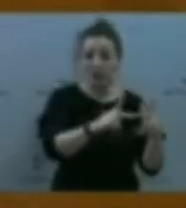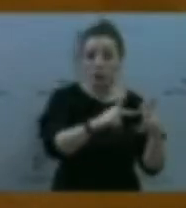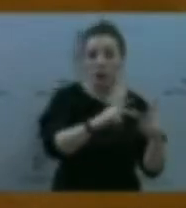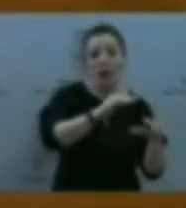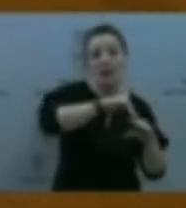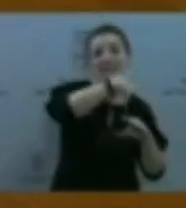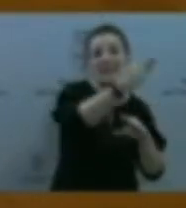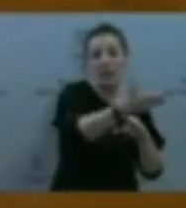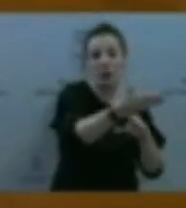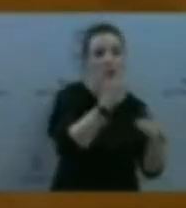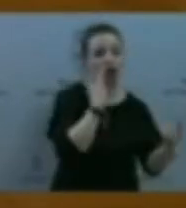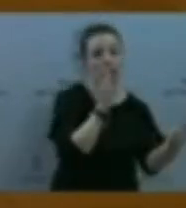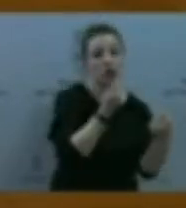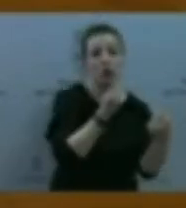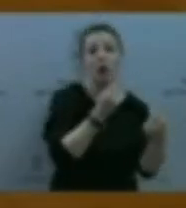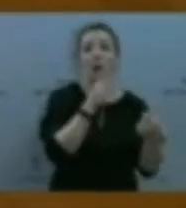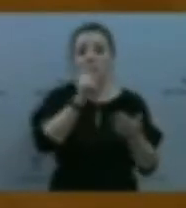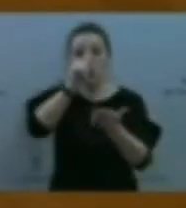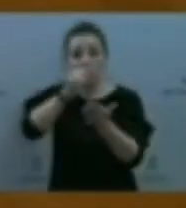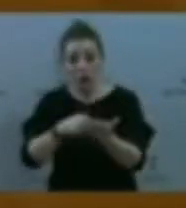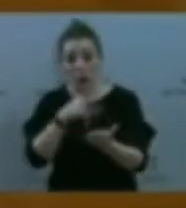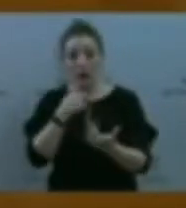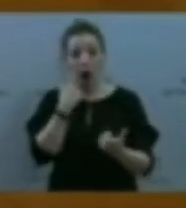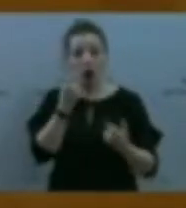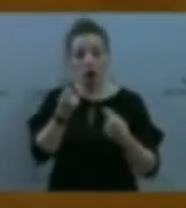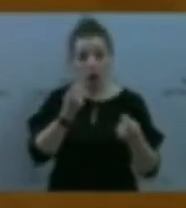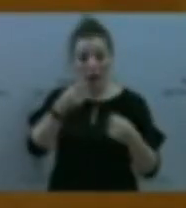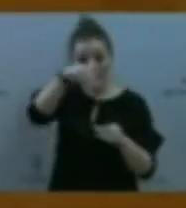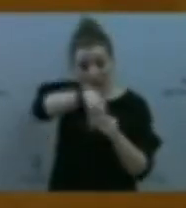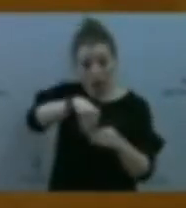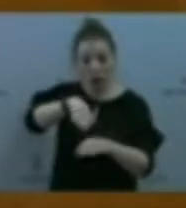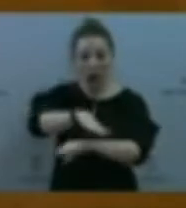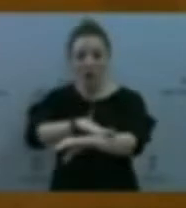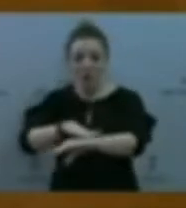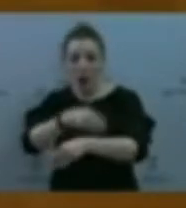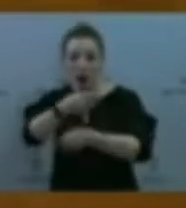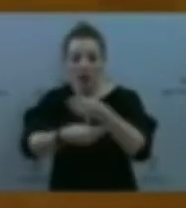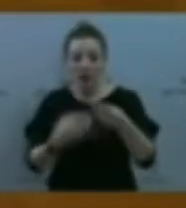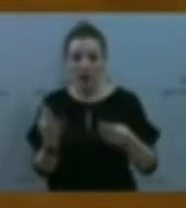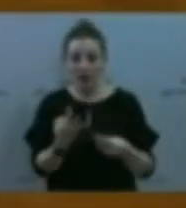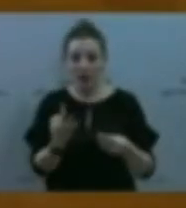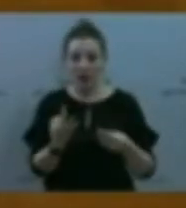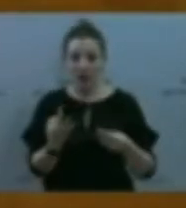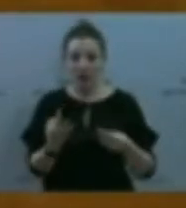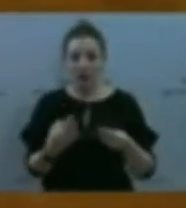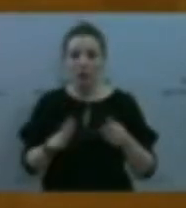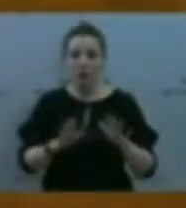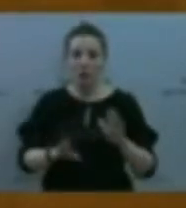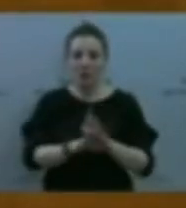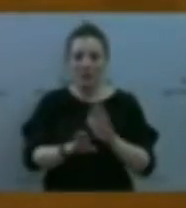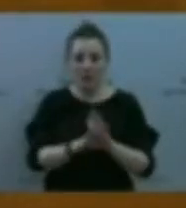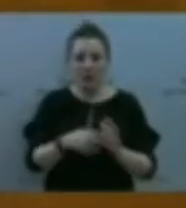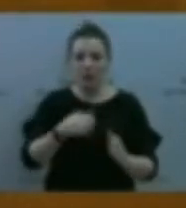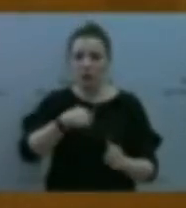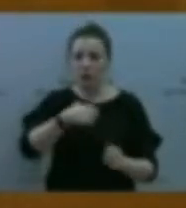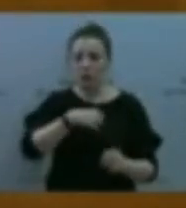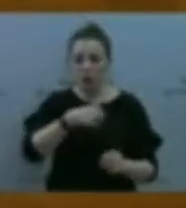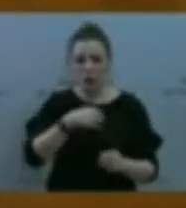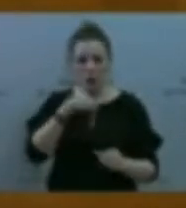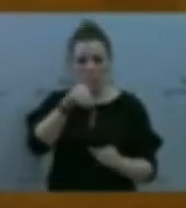lo que se hace en la Administración. Es una aberración. Lo mantienen. Yo no puedo votar eso porque mantienen esa propuesta